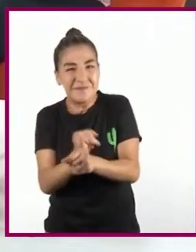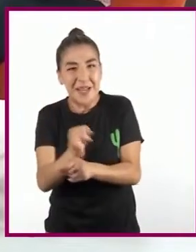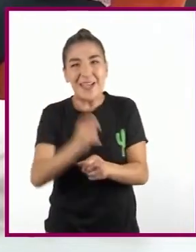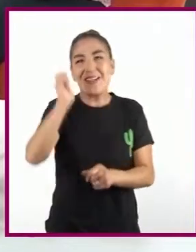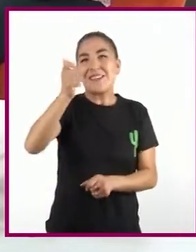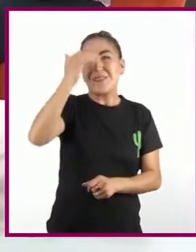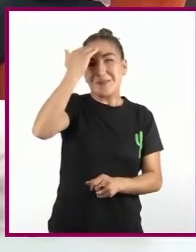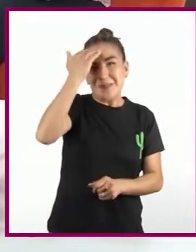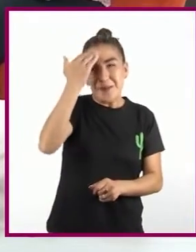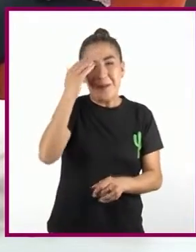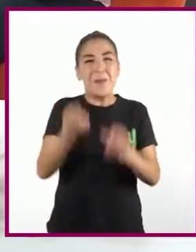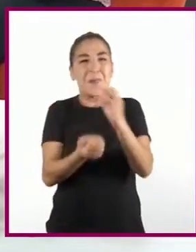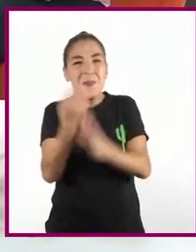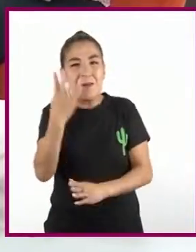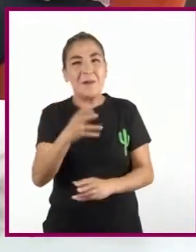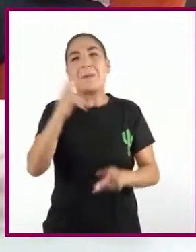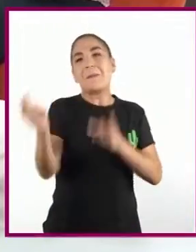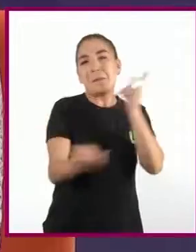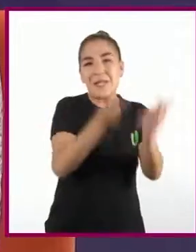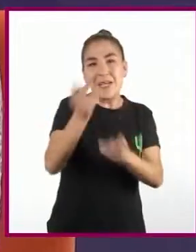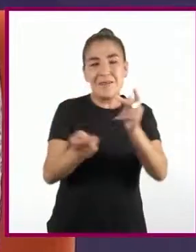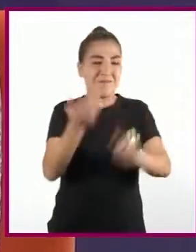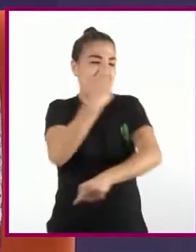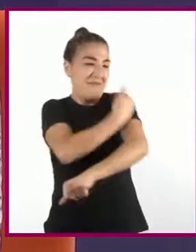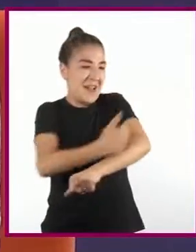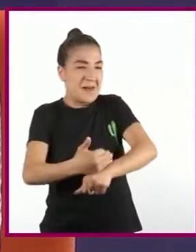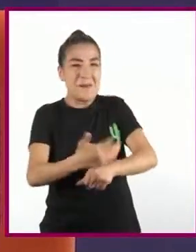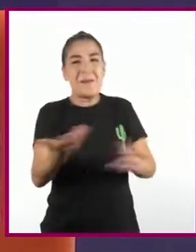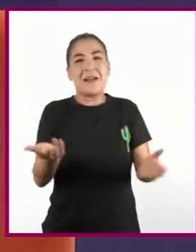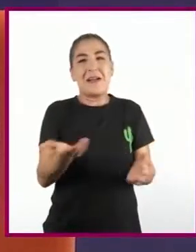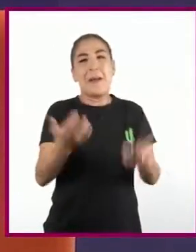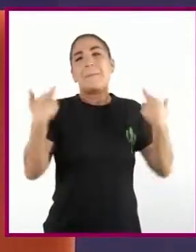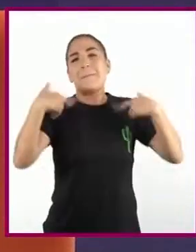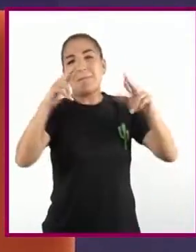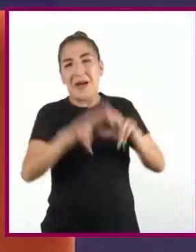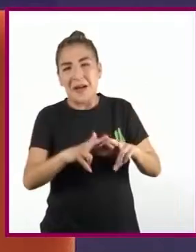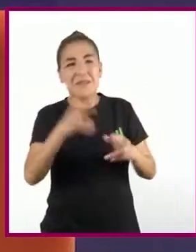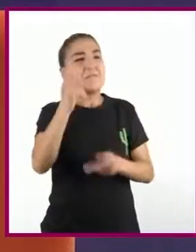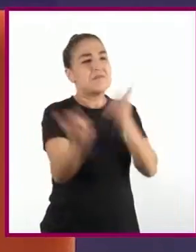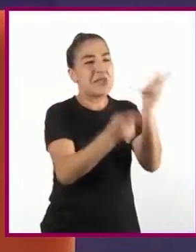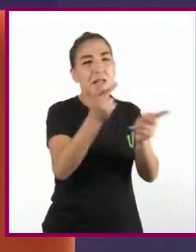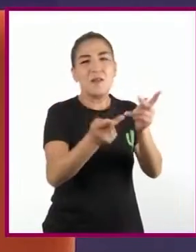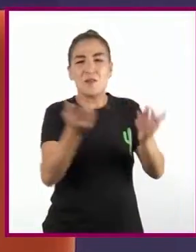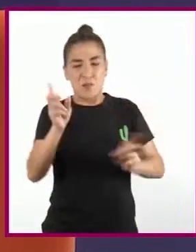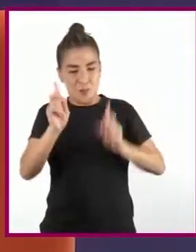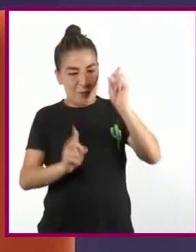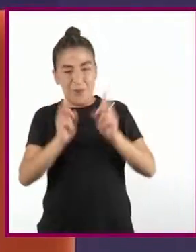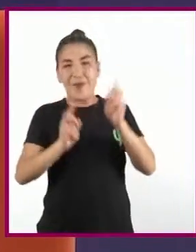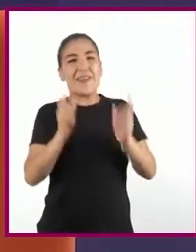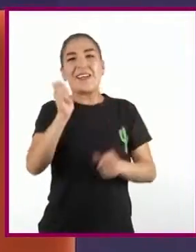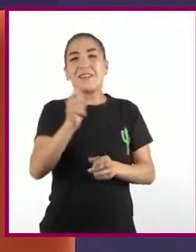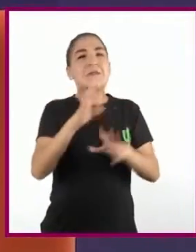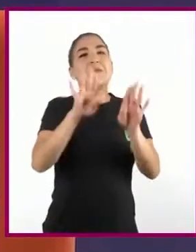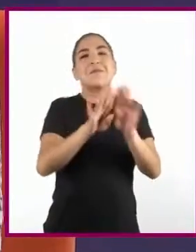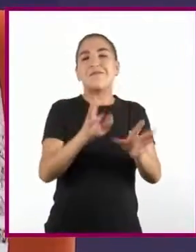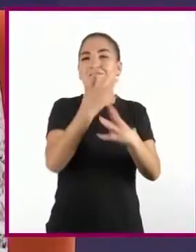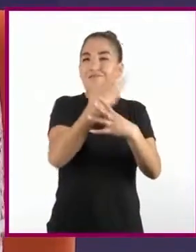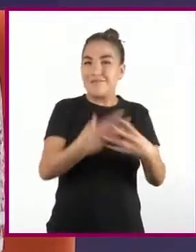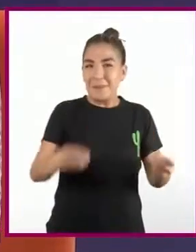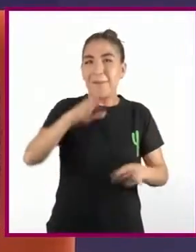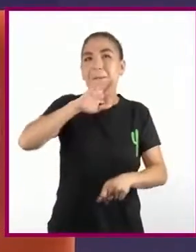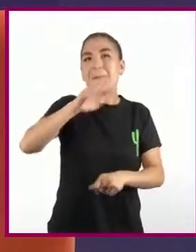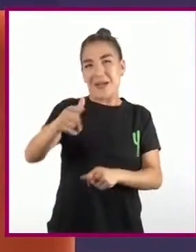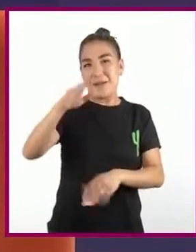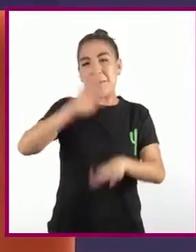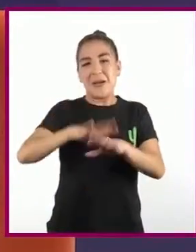conocer, ¿sí? En preguntar a nuestros familiares, a nuestros docentes, para no tener dudas de nada, ¿sí me explico? Y seguir